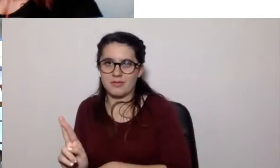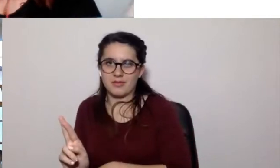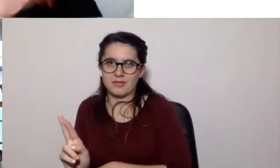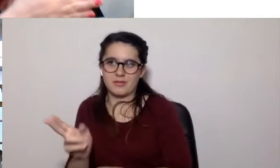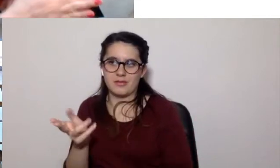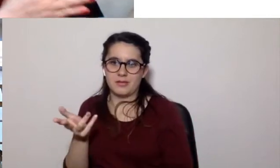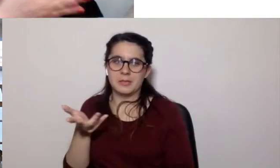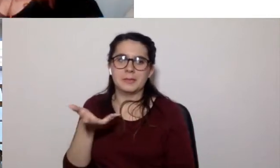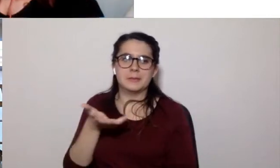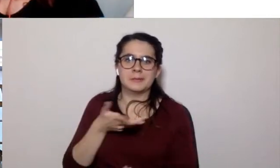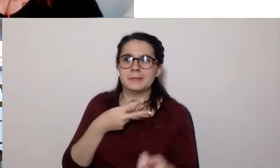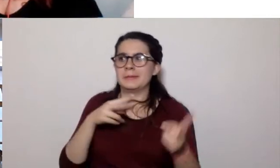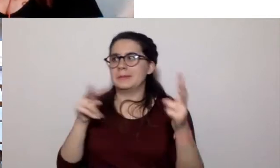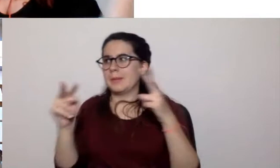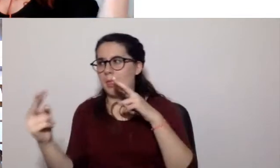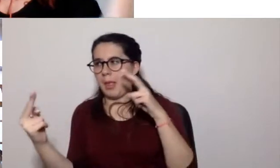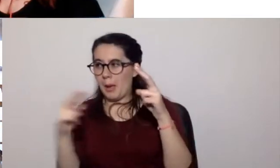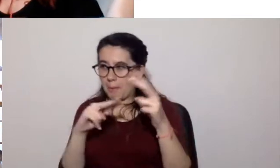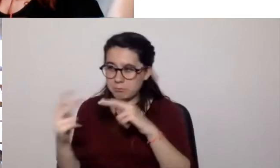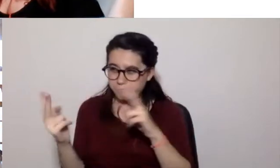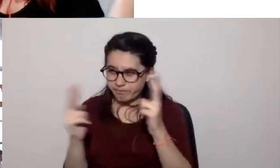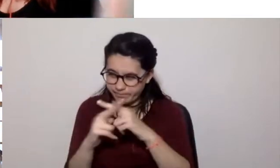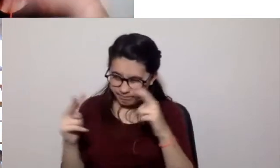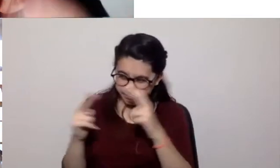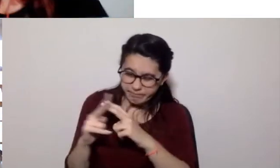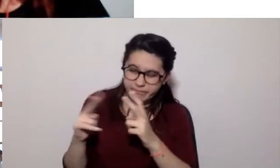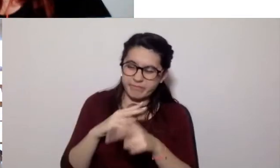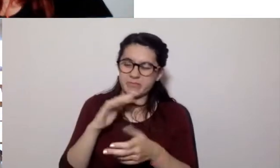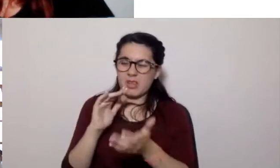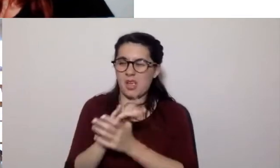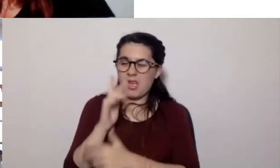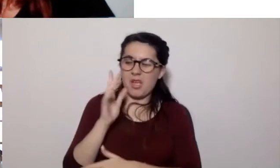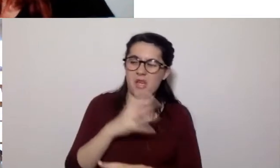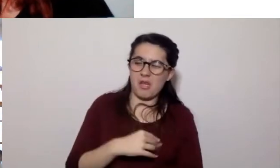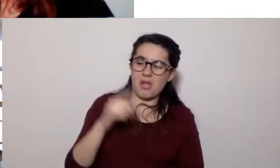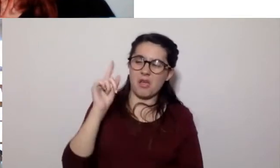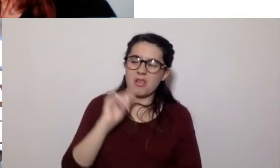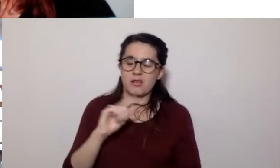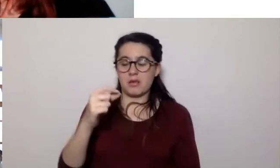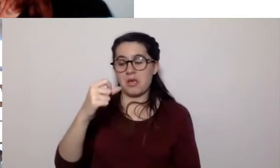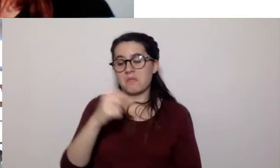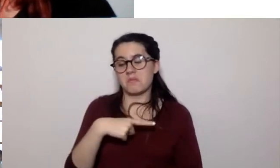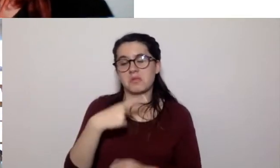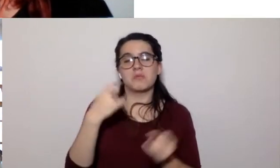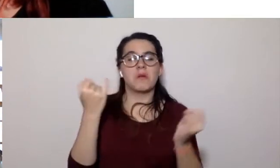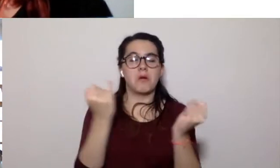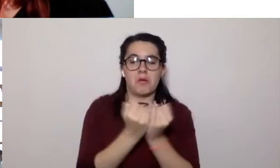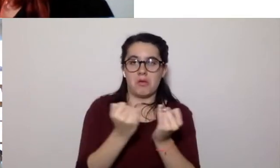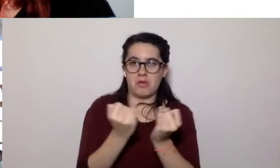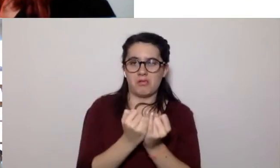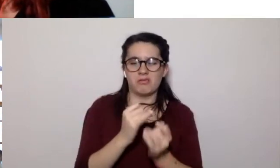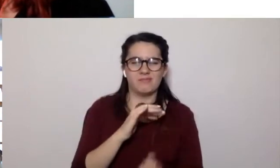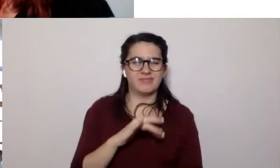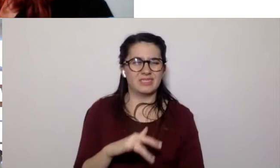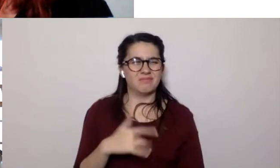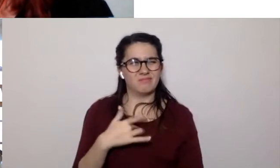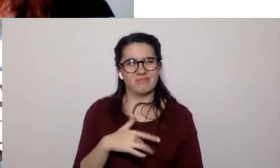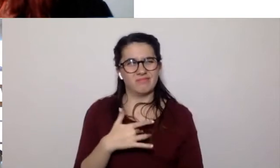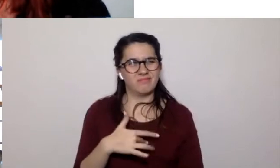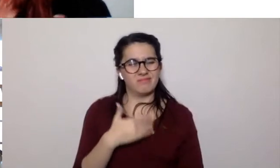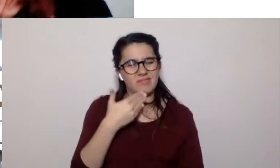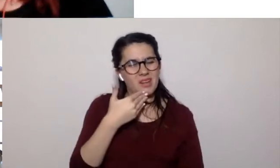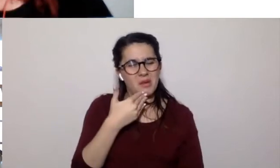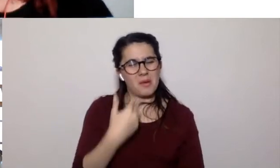buscaste, el pleito con el marido, con la hija y contigo mismo, ¿no? Al final, pues ya te quedó un mal sabor de boca y ya no